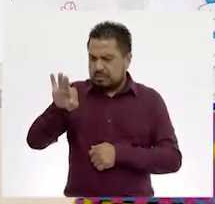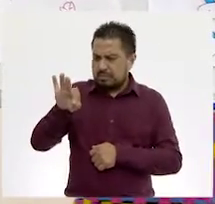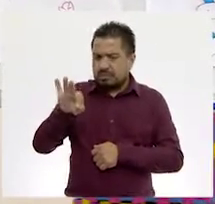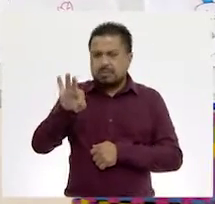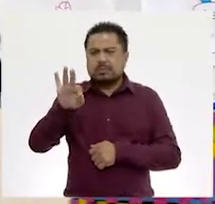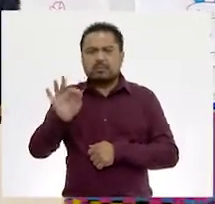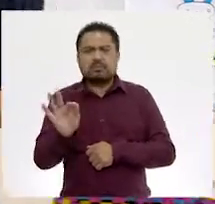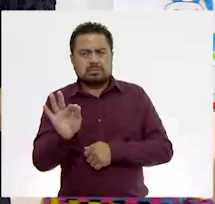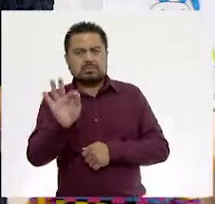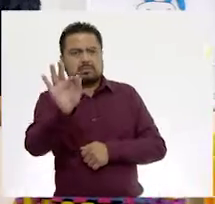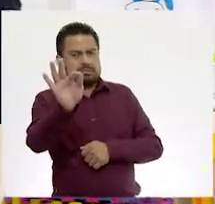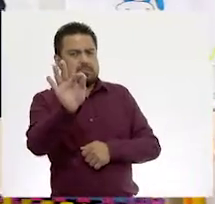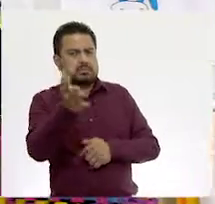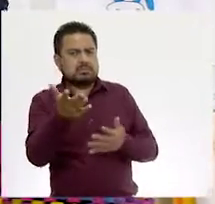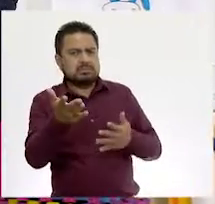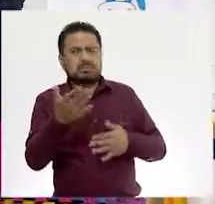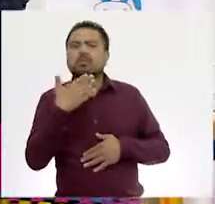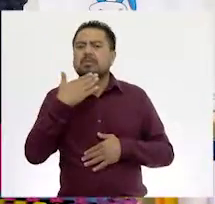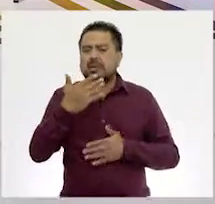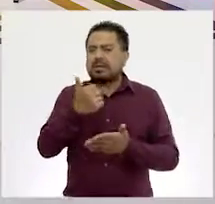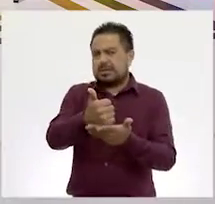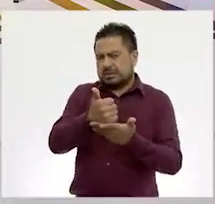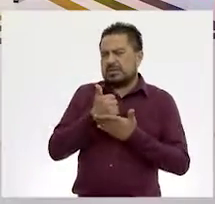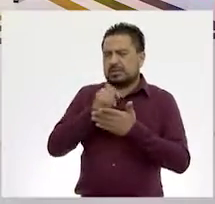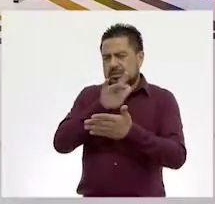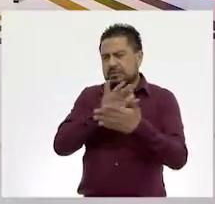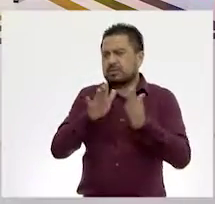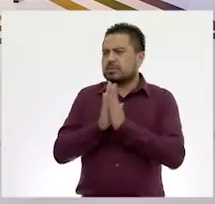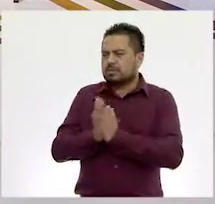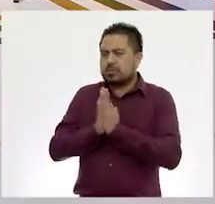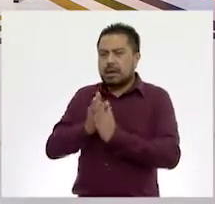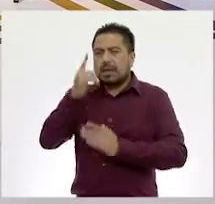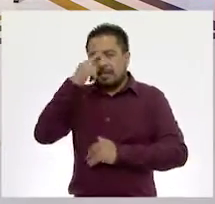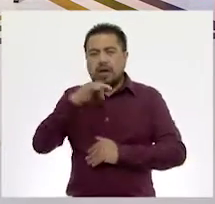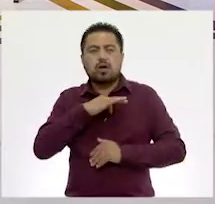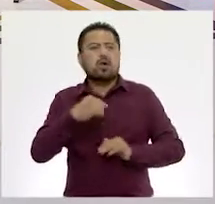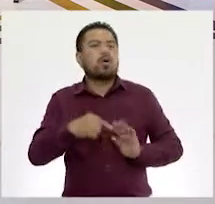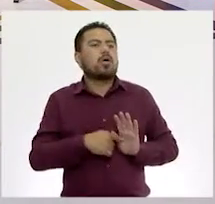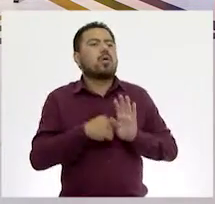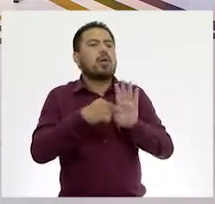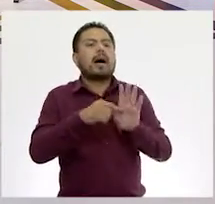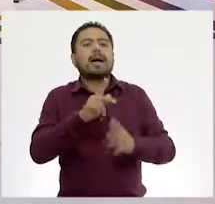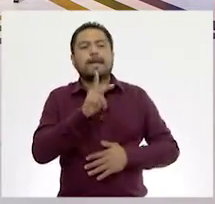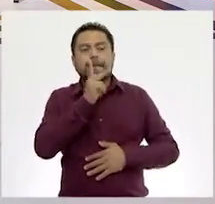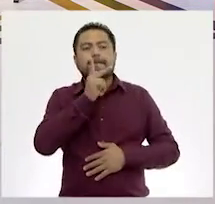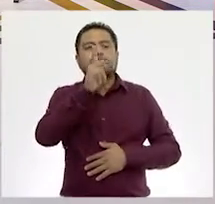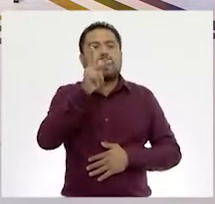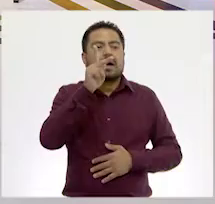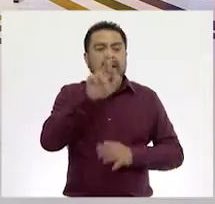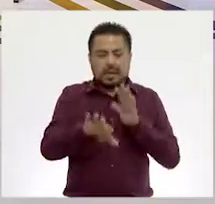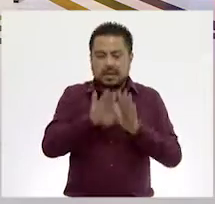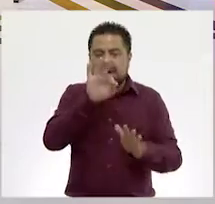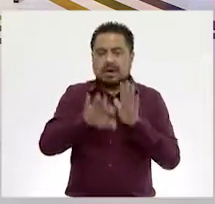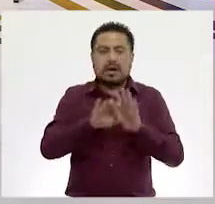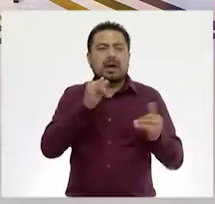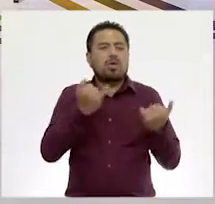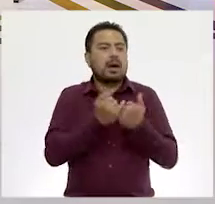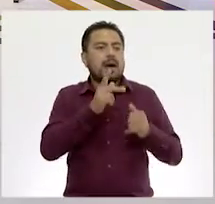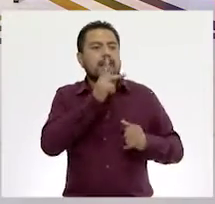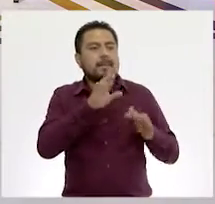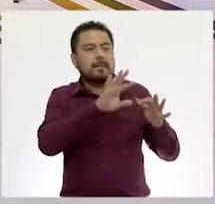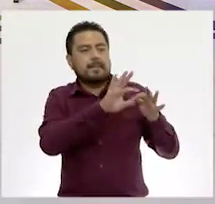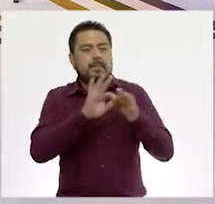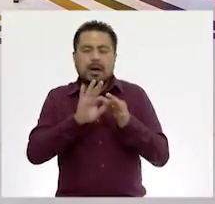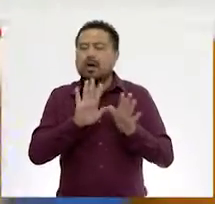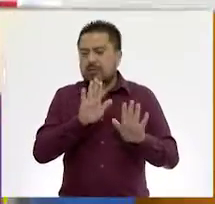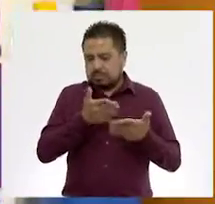Aquí la tienes. Bien, ¿me ayudas a leerlas, por favor? Sí, para que gusto. Yo vaya mostrando las palabras y encontramos perfecto. Las rimas. Bueno, voy a